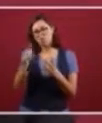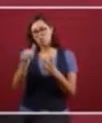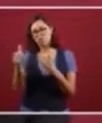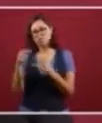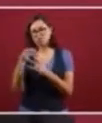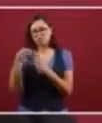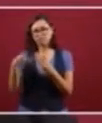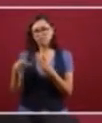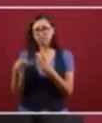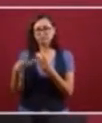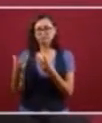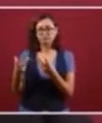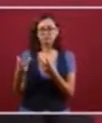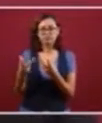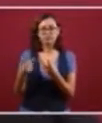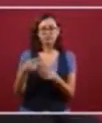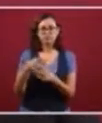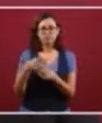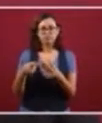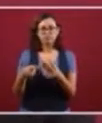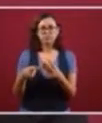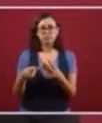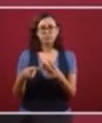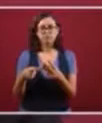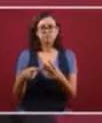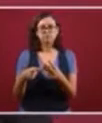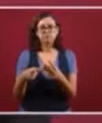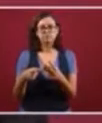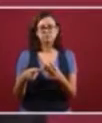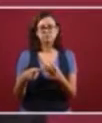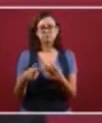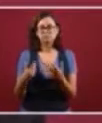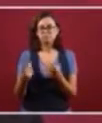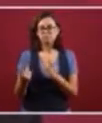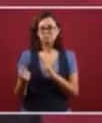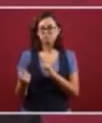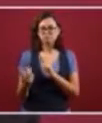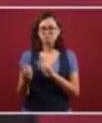y me sacan un documento